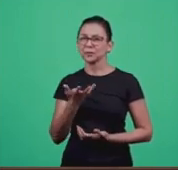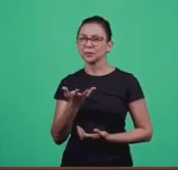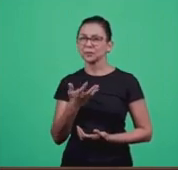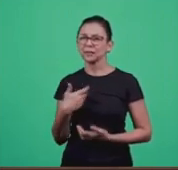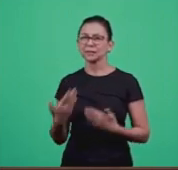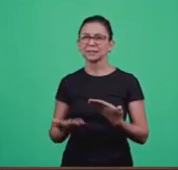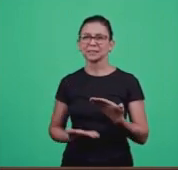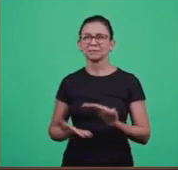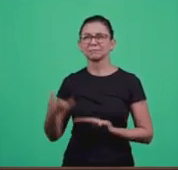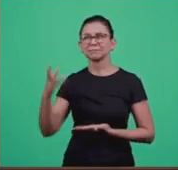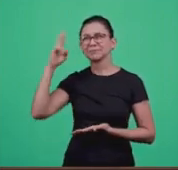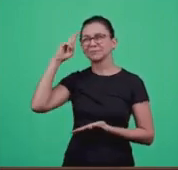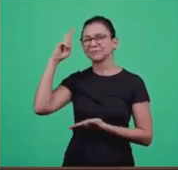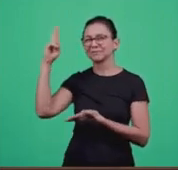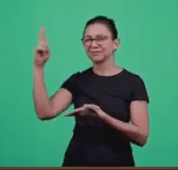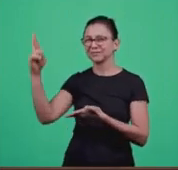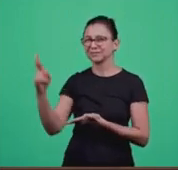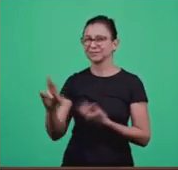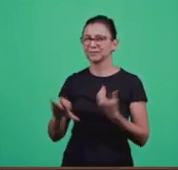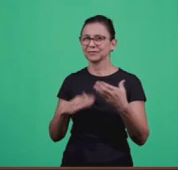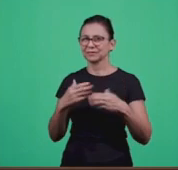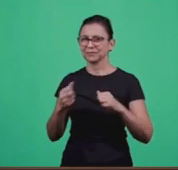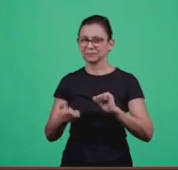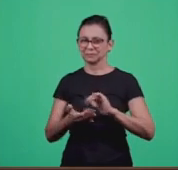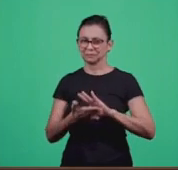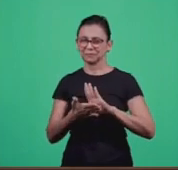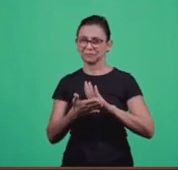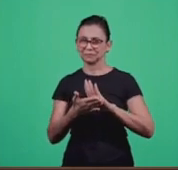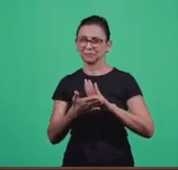aquel que encontró al Señor. Quiero servir al Señor.